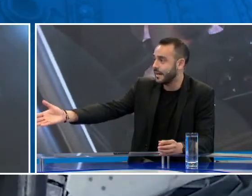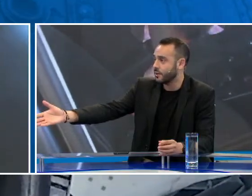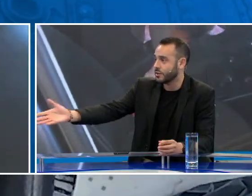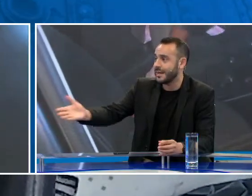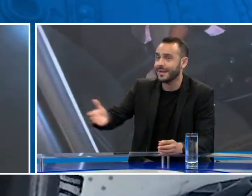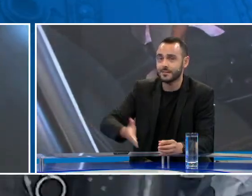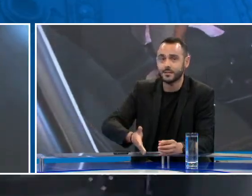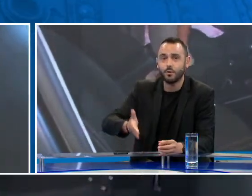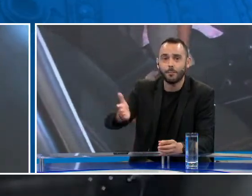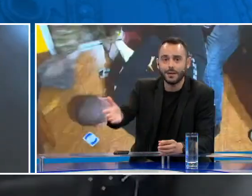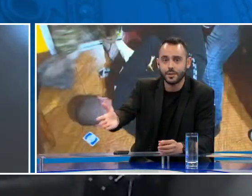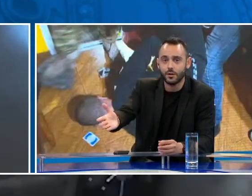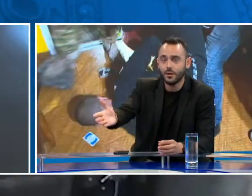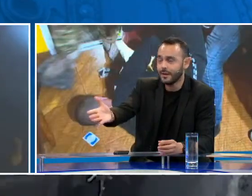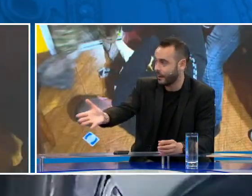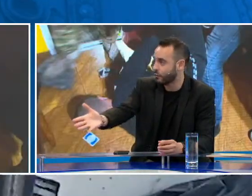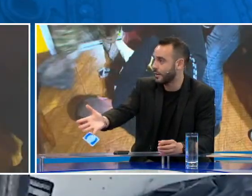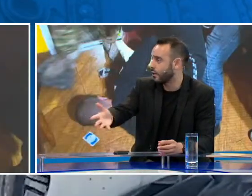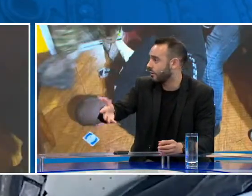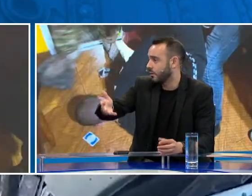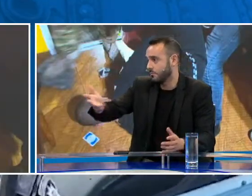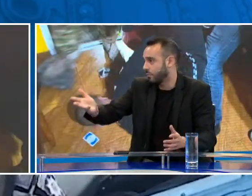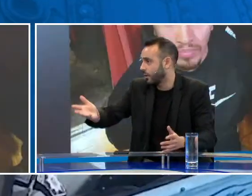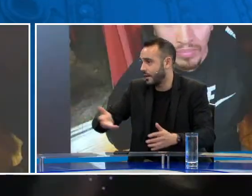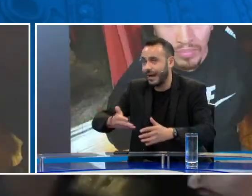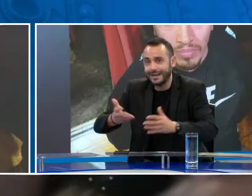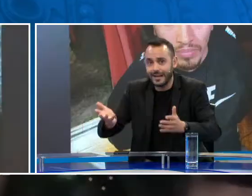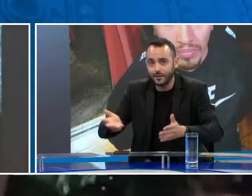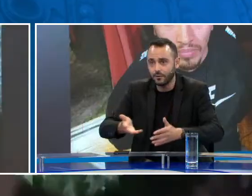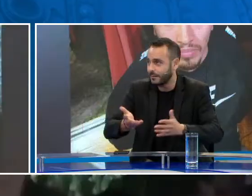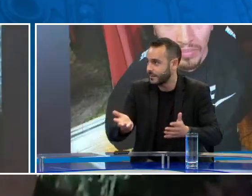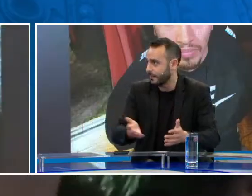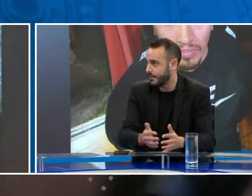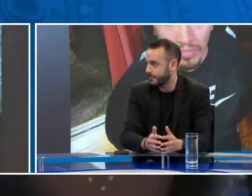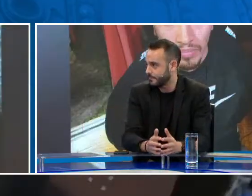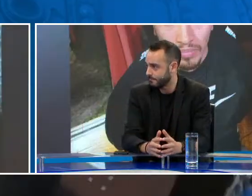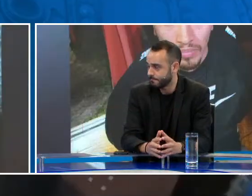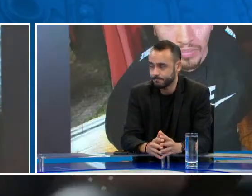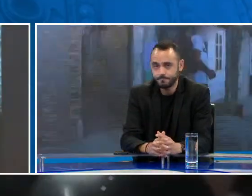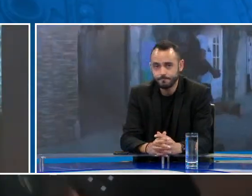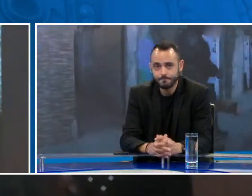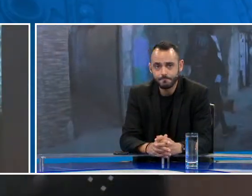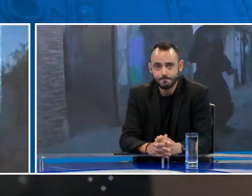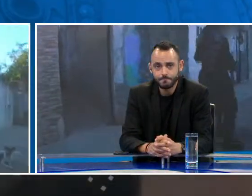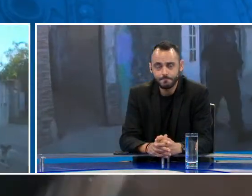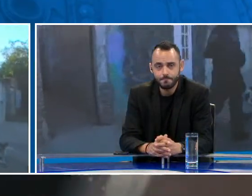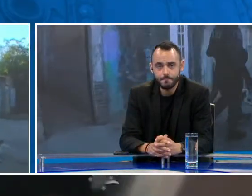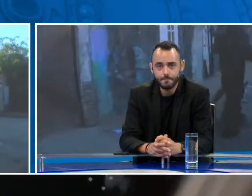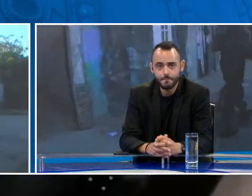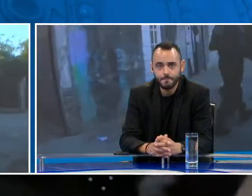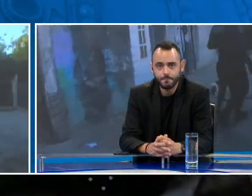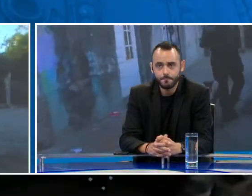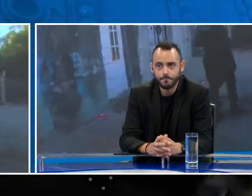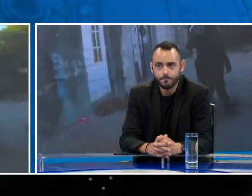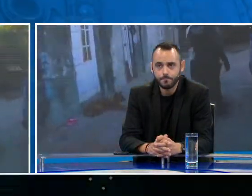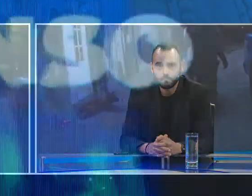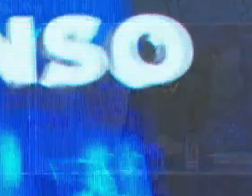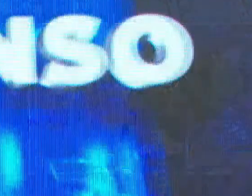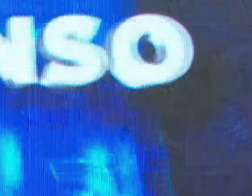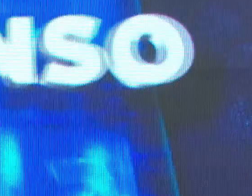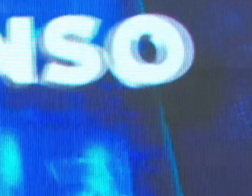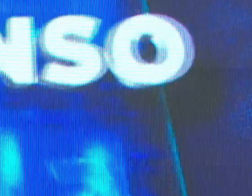15 años el que asesinó a un playero en Rosario al azar, ¿no? Básicamente. Muy bien, vamos con el tema